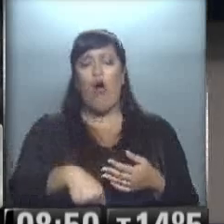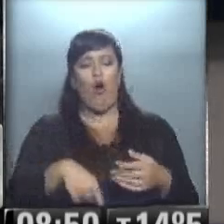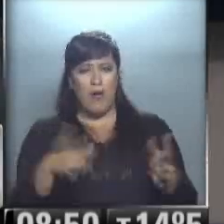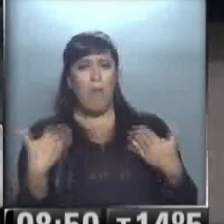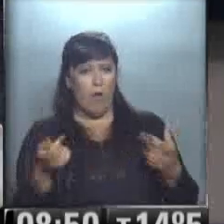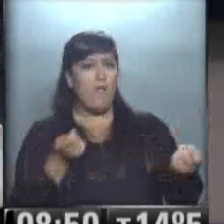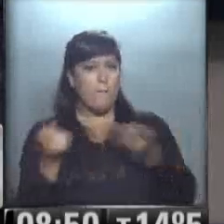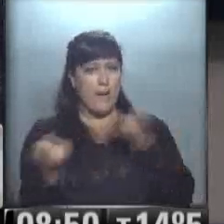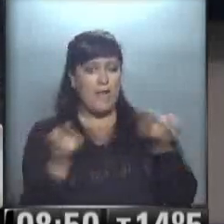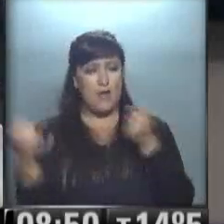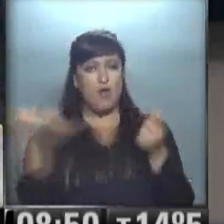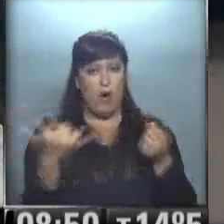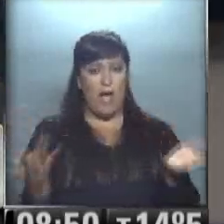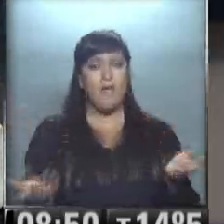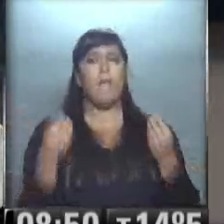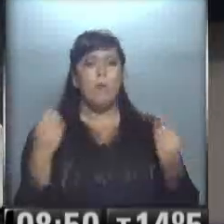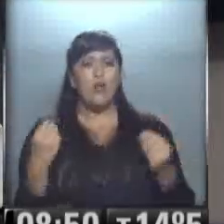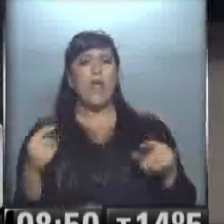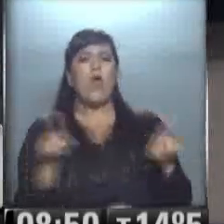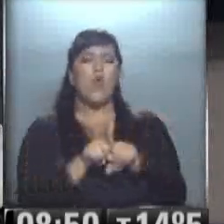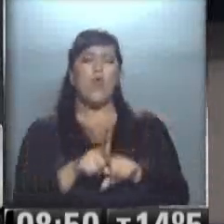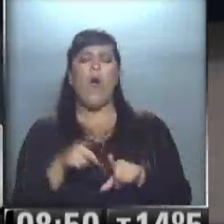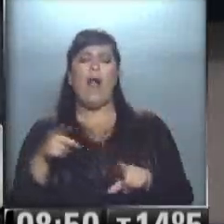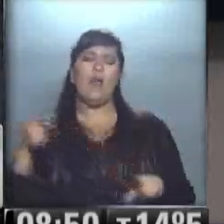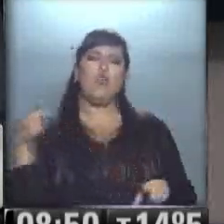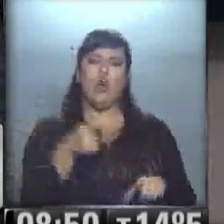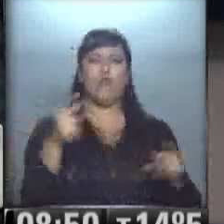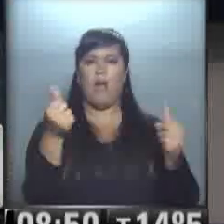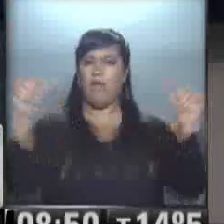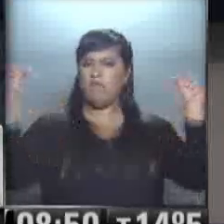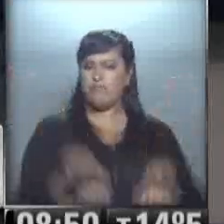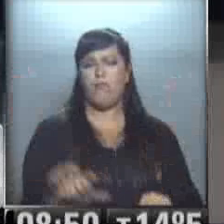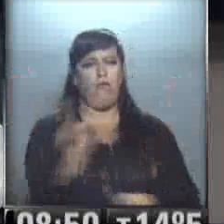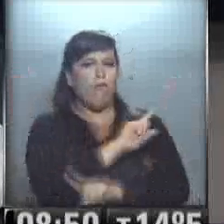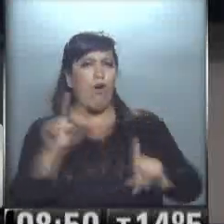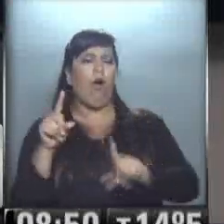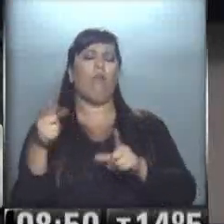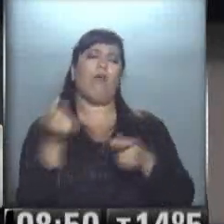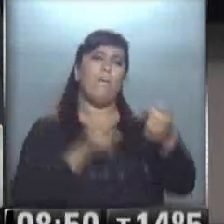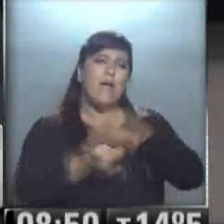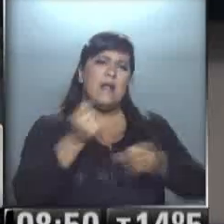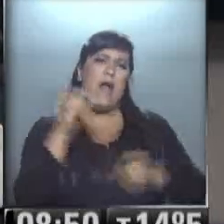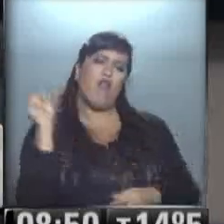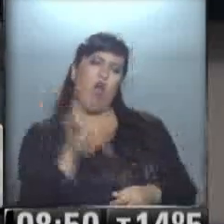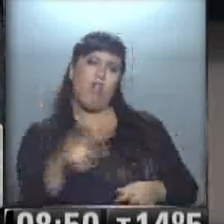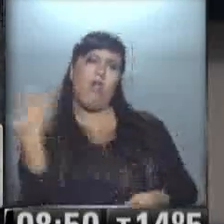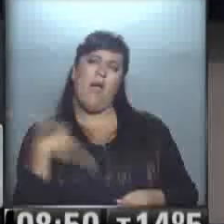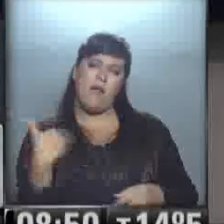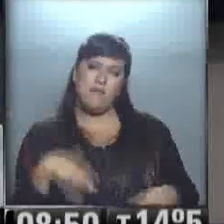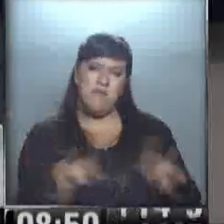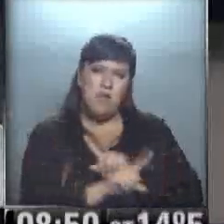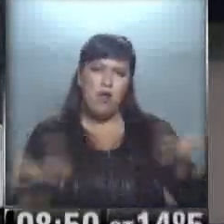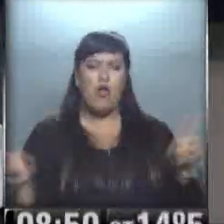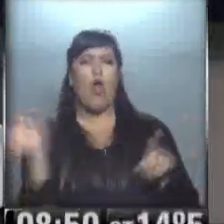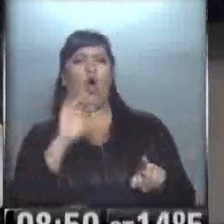manejable porque no hay un impacto directo Más allá de lo que pueda pasar con las expectativas de Mercado con algún eh freno o